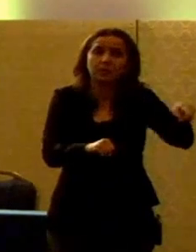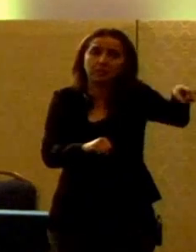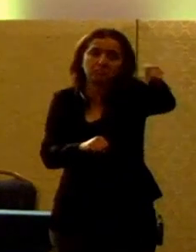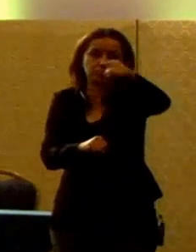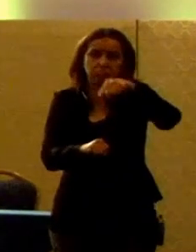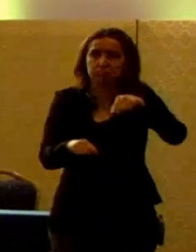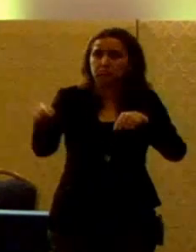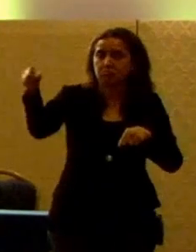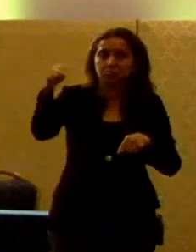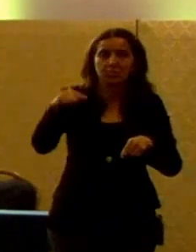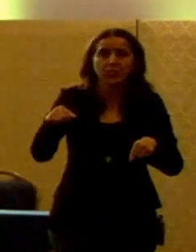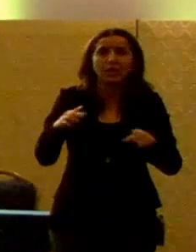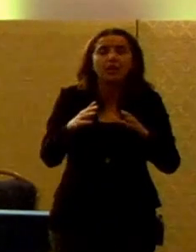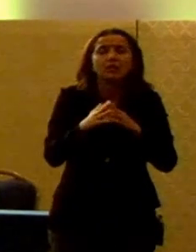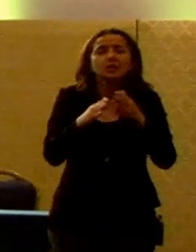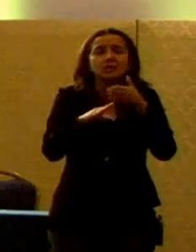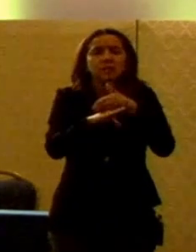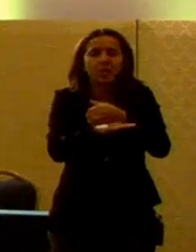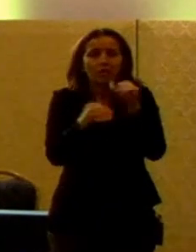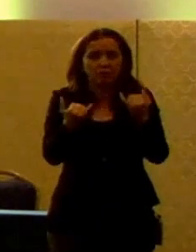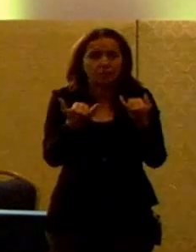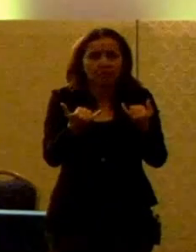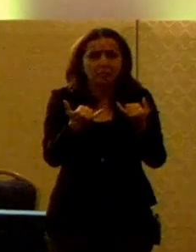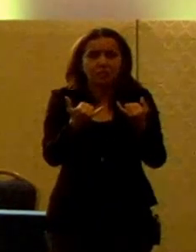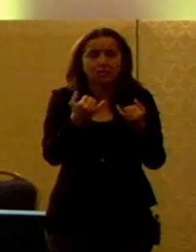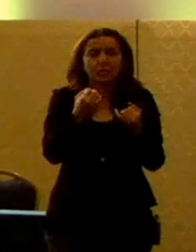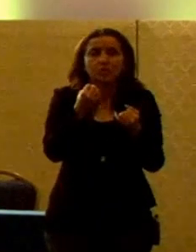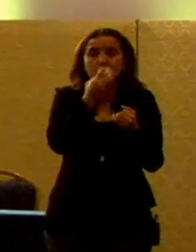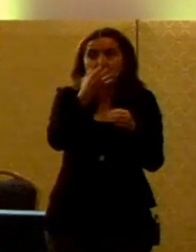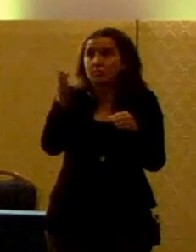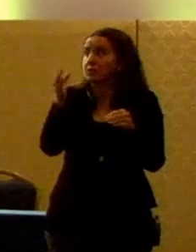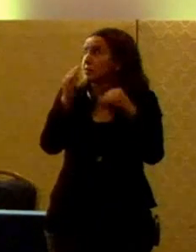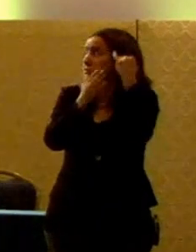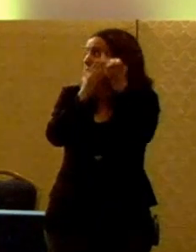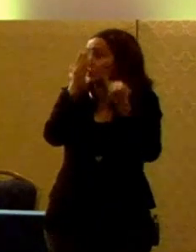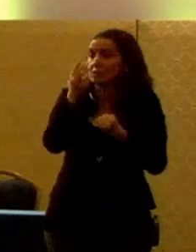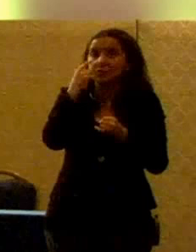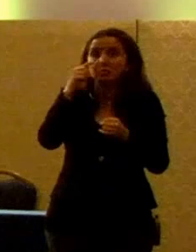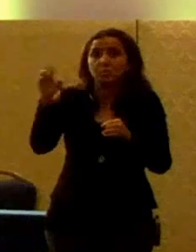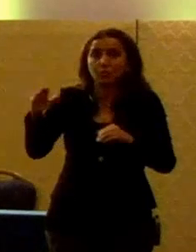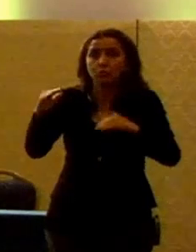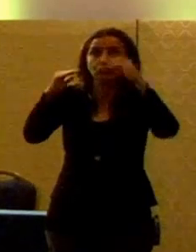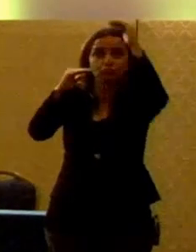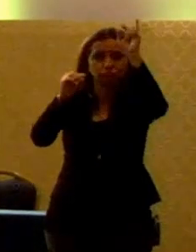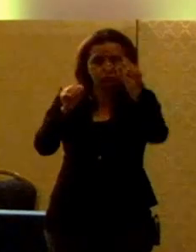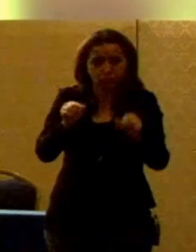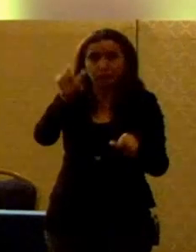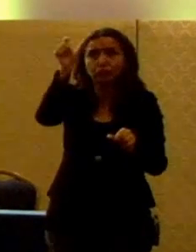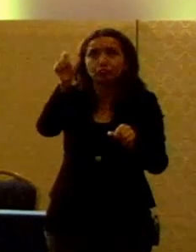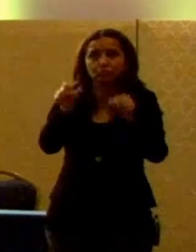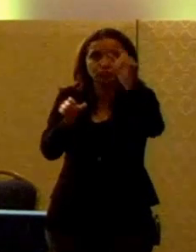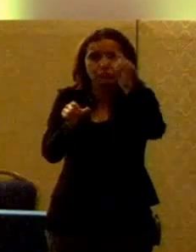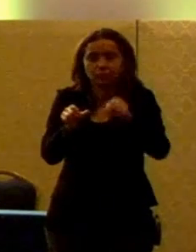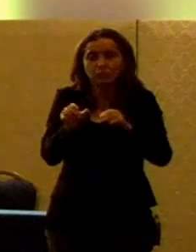Finalmente, y de manera concreta, les presento, pero en esta gráfica teníamos la división, en el estudio tenemos todo